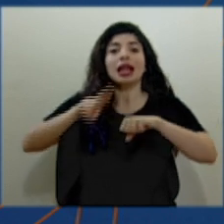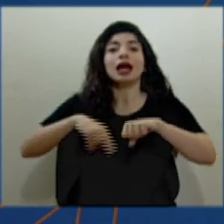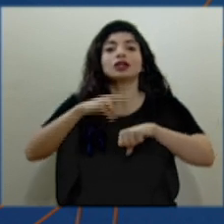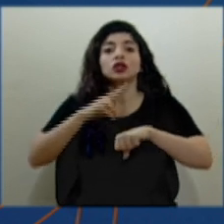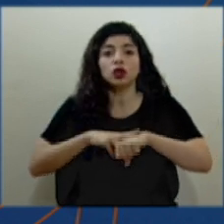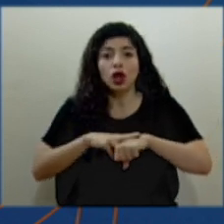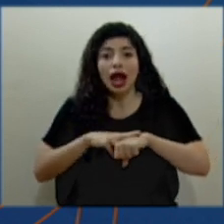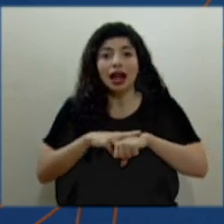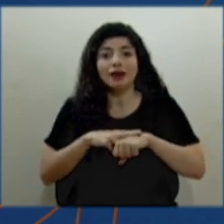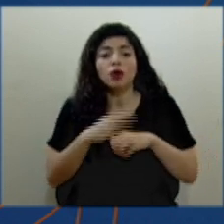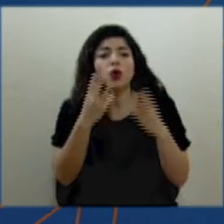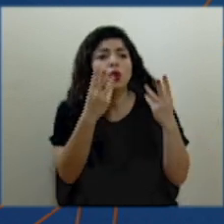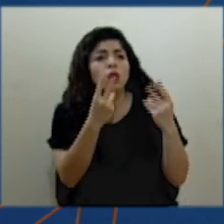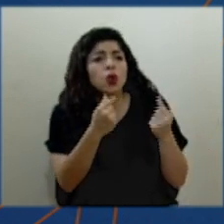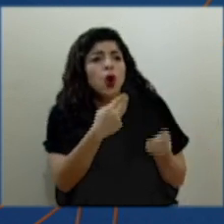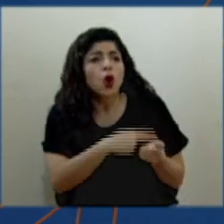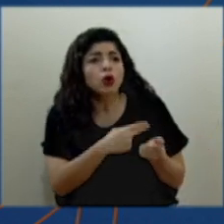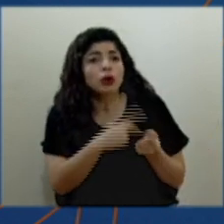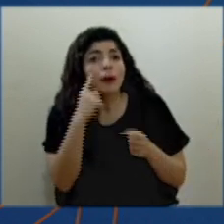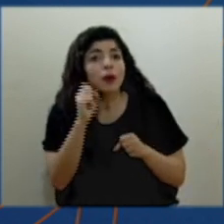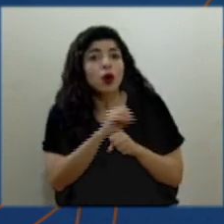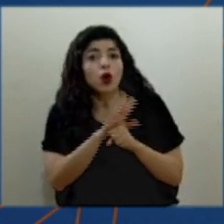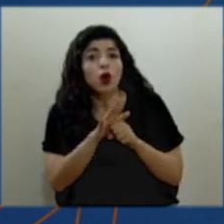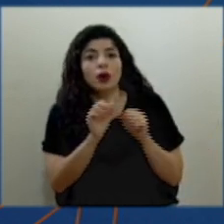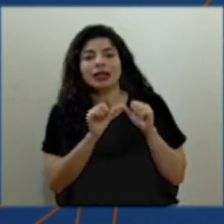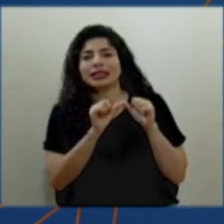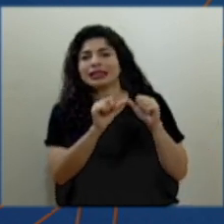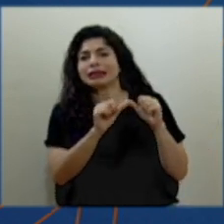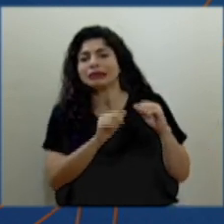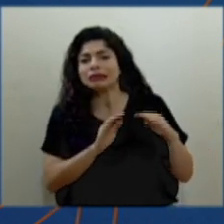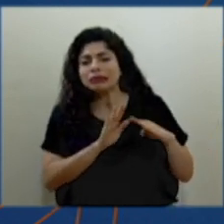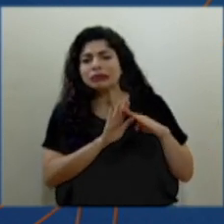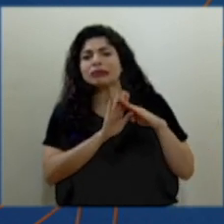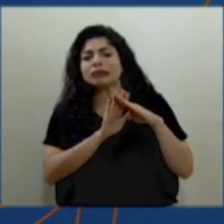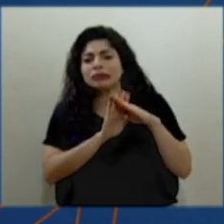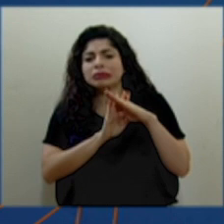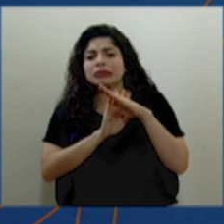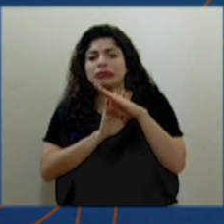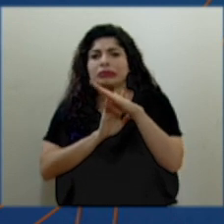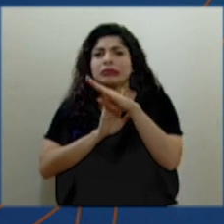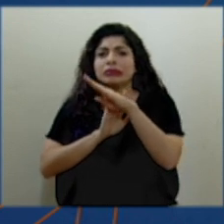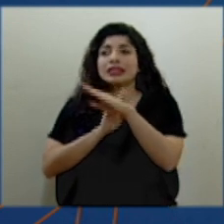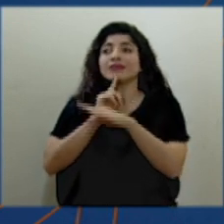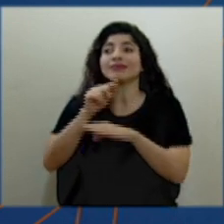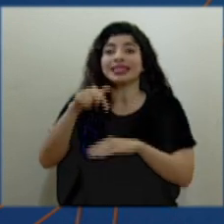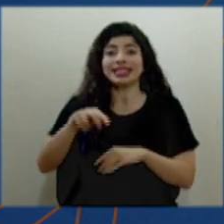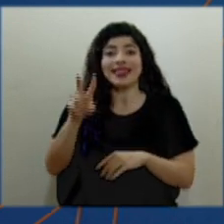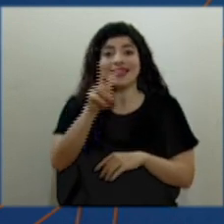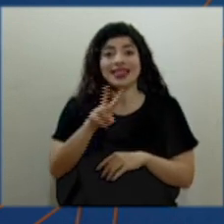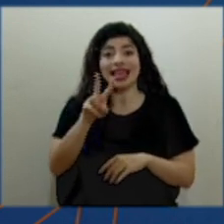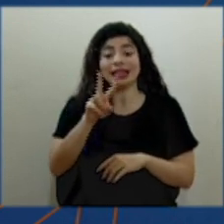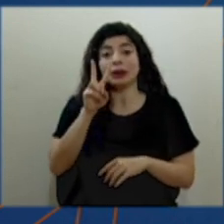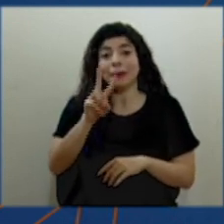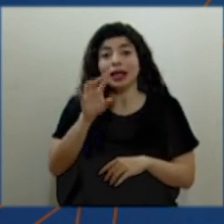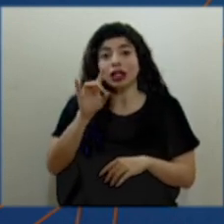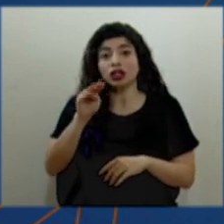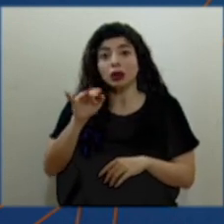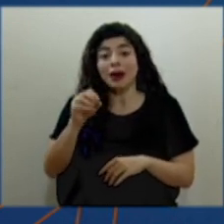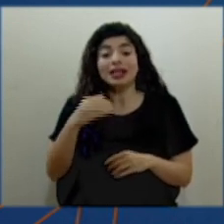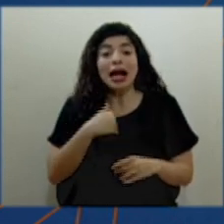la tendencia de hospitalización por COVID se mantiene a la alza. De hecho, este viernes 28 de mayo